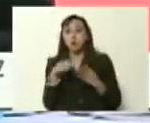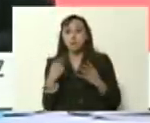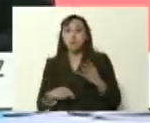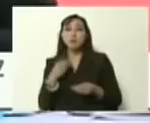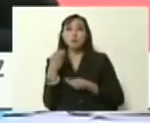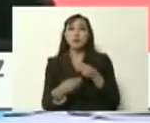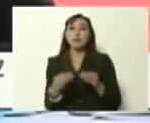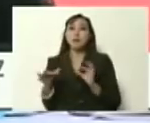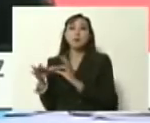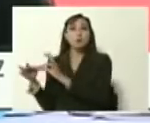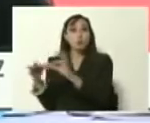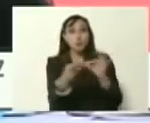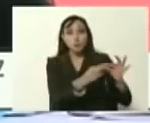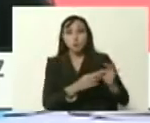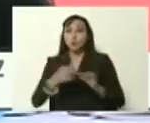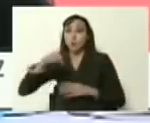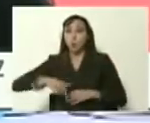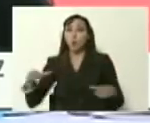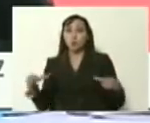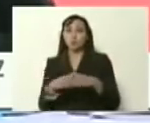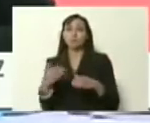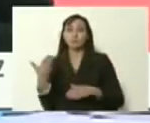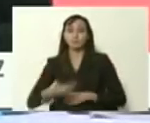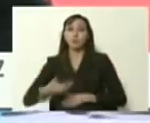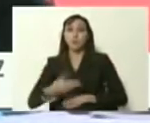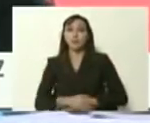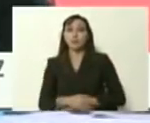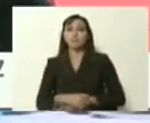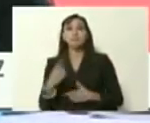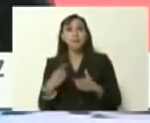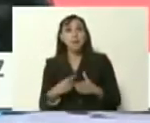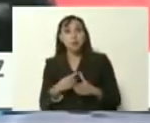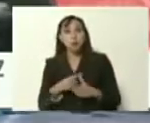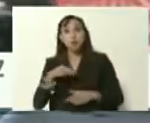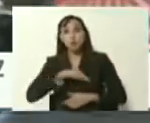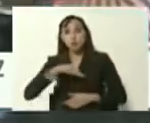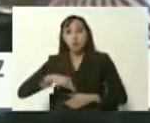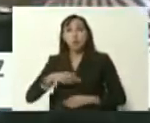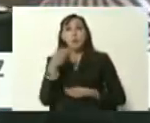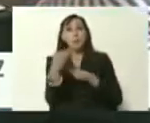como esta reunión del día de hoy. Entonces, vamos a conformar